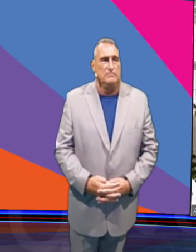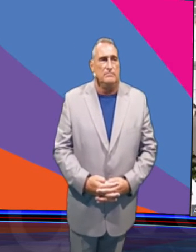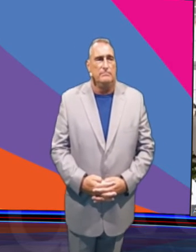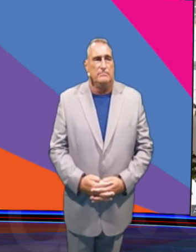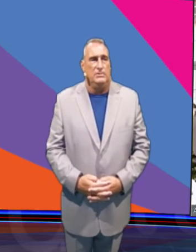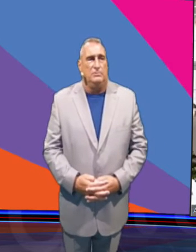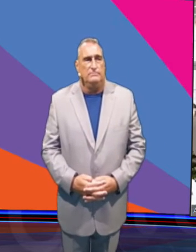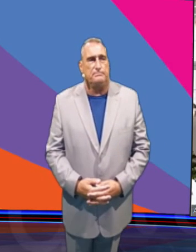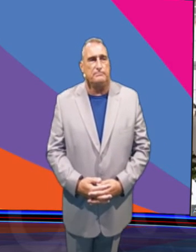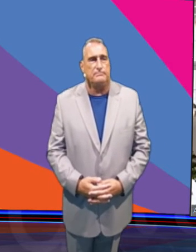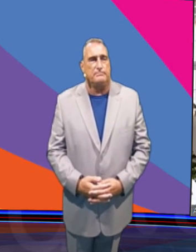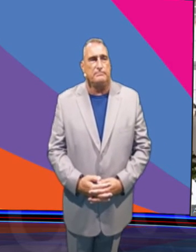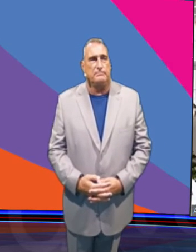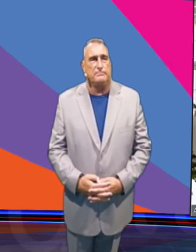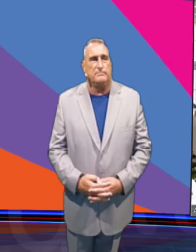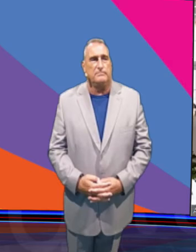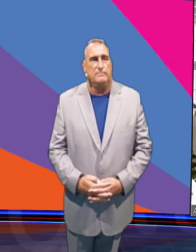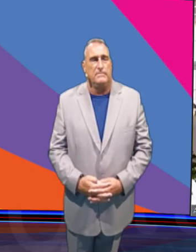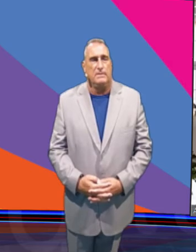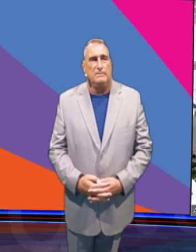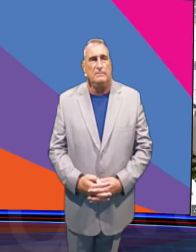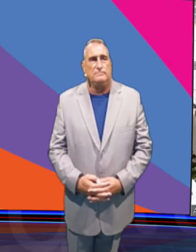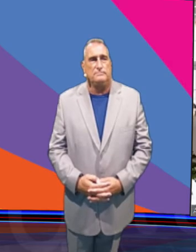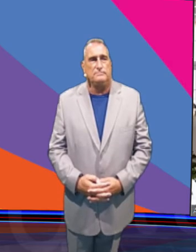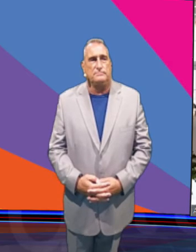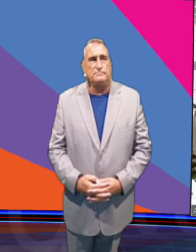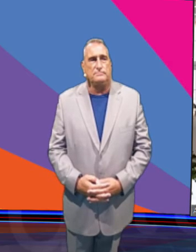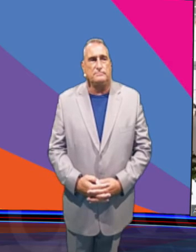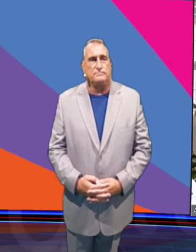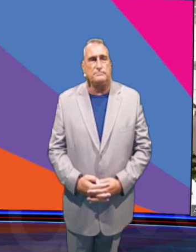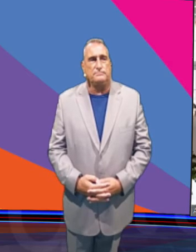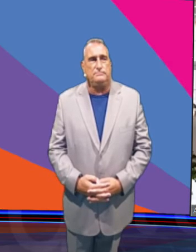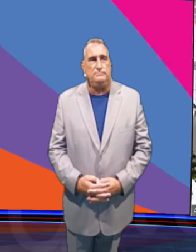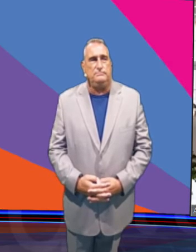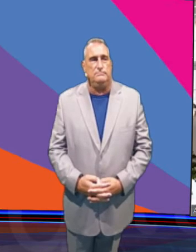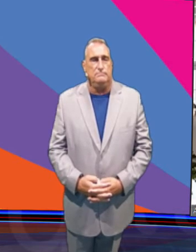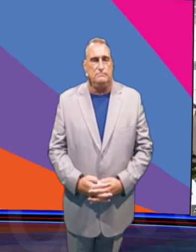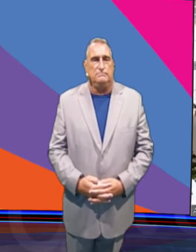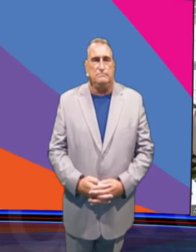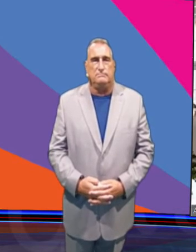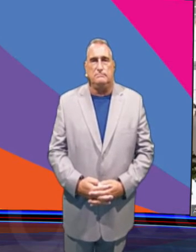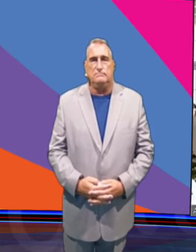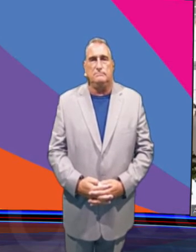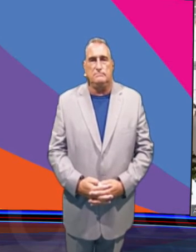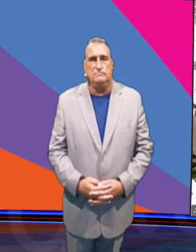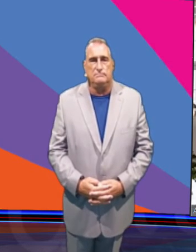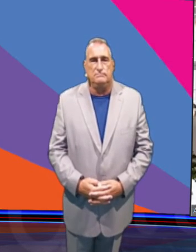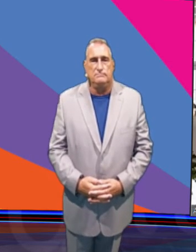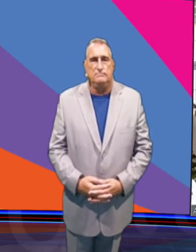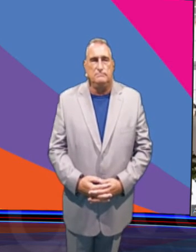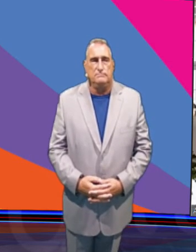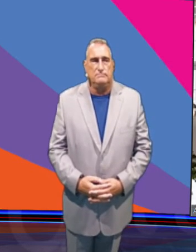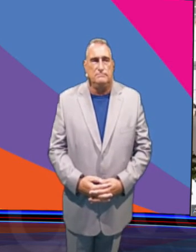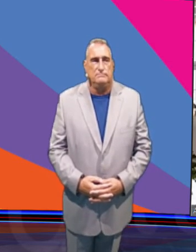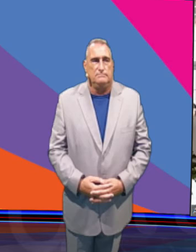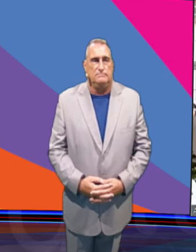Dos camiones. Todo. Mando por camión la soja o por balsa, mando